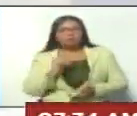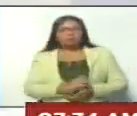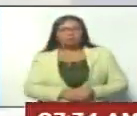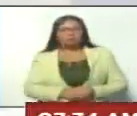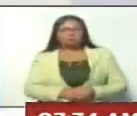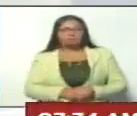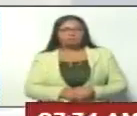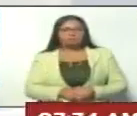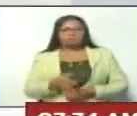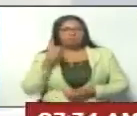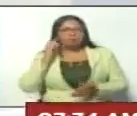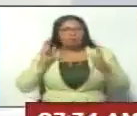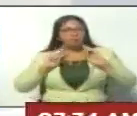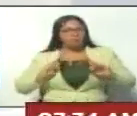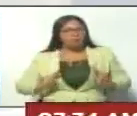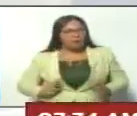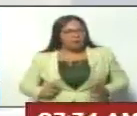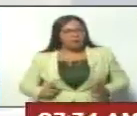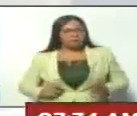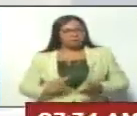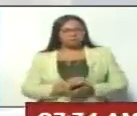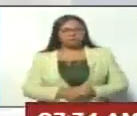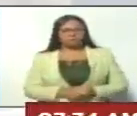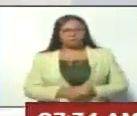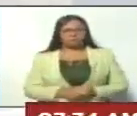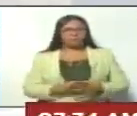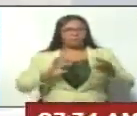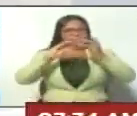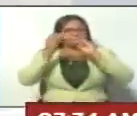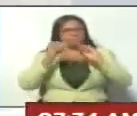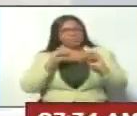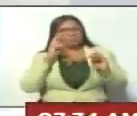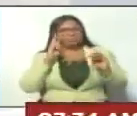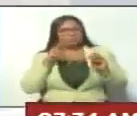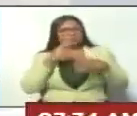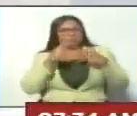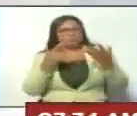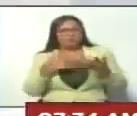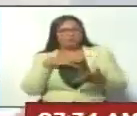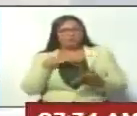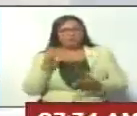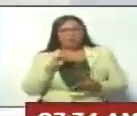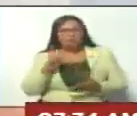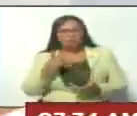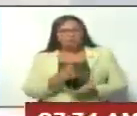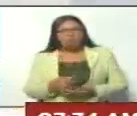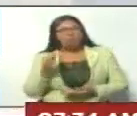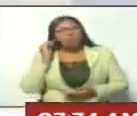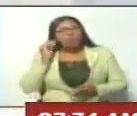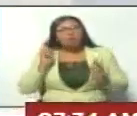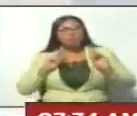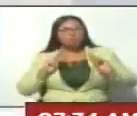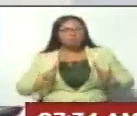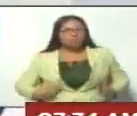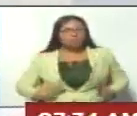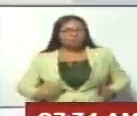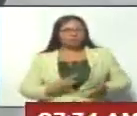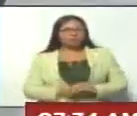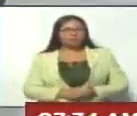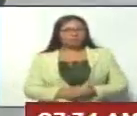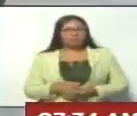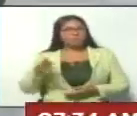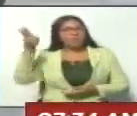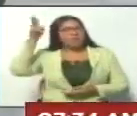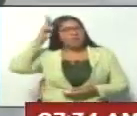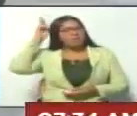que es una mujer humana, ¿no? No son esas esculturas que por ahí uno ve que son como, sí, cosas que no son... Sí. Es una mujer humana, una mujer... Y además una india. Sí.